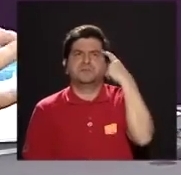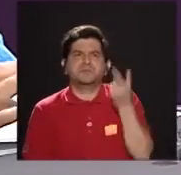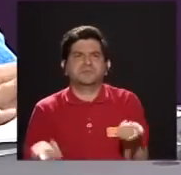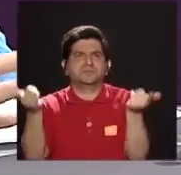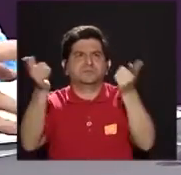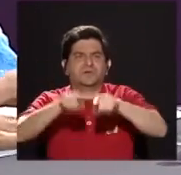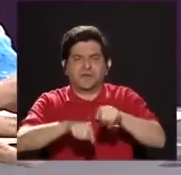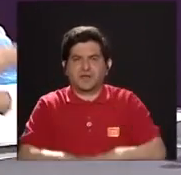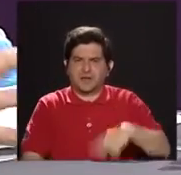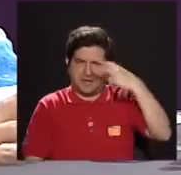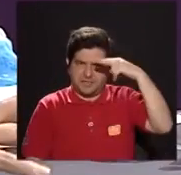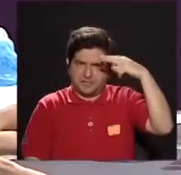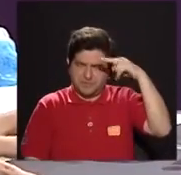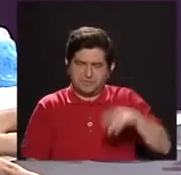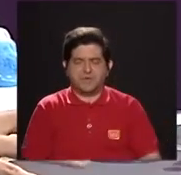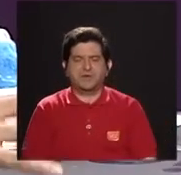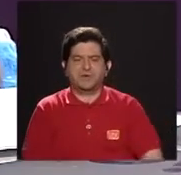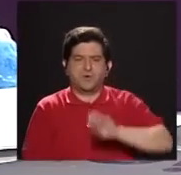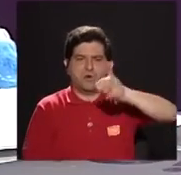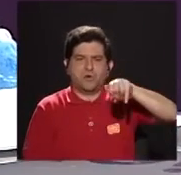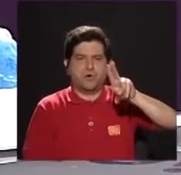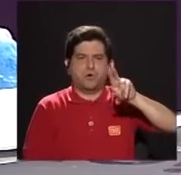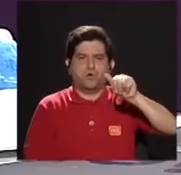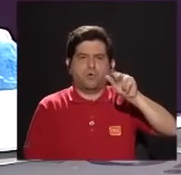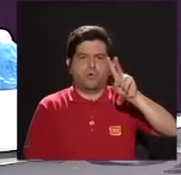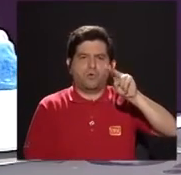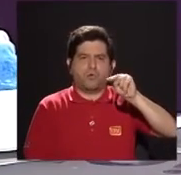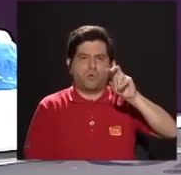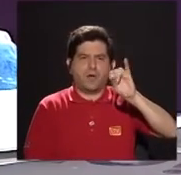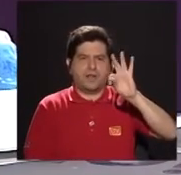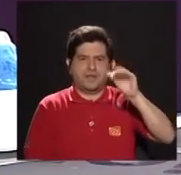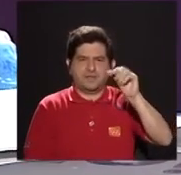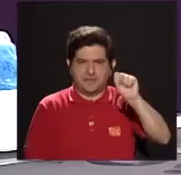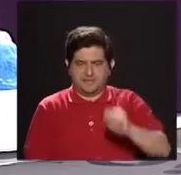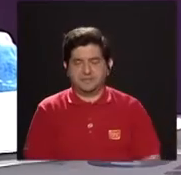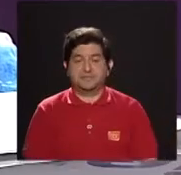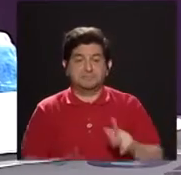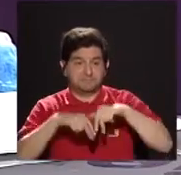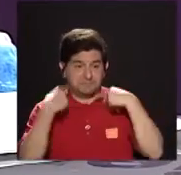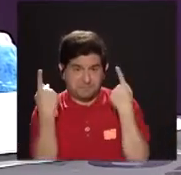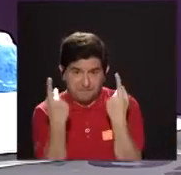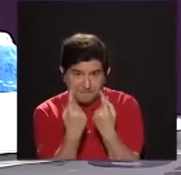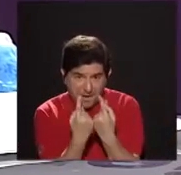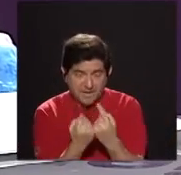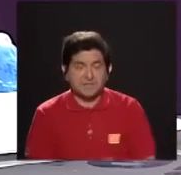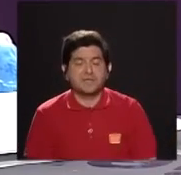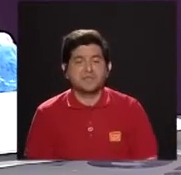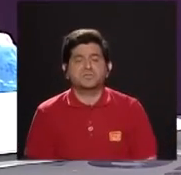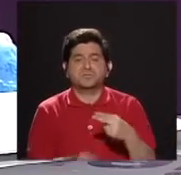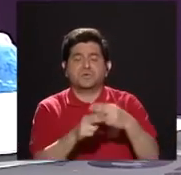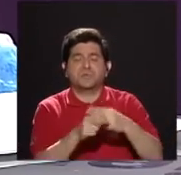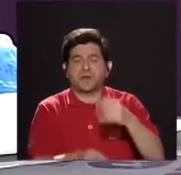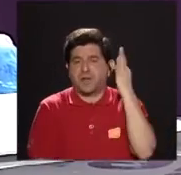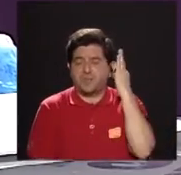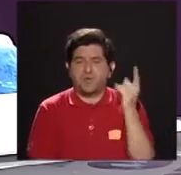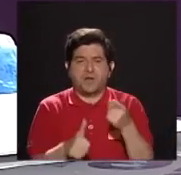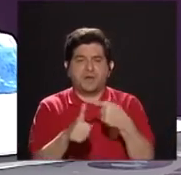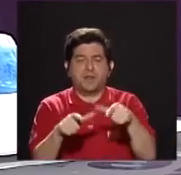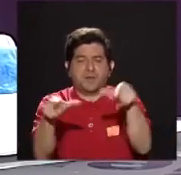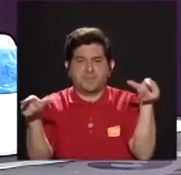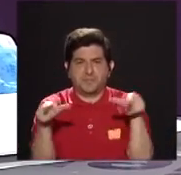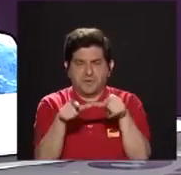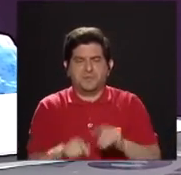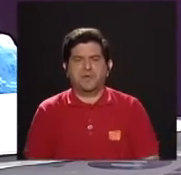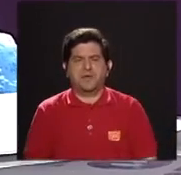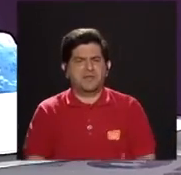caso mexicano famoso de las Juanitas, ¿verdad? Que tenían los partidos que poner mujeres en primer lugar, entonces pusieron